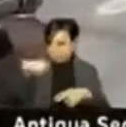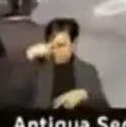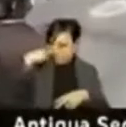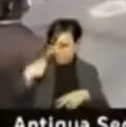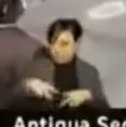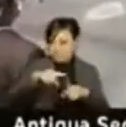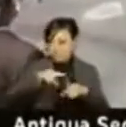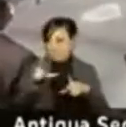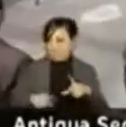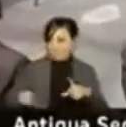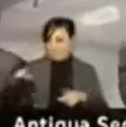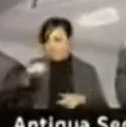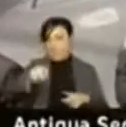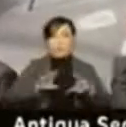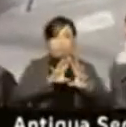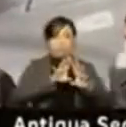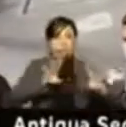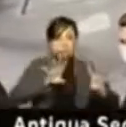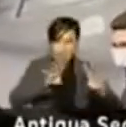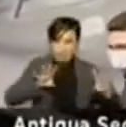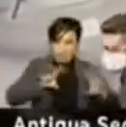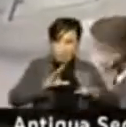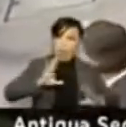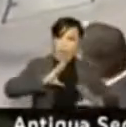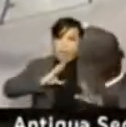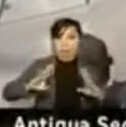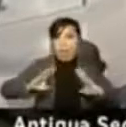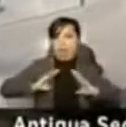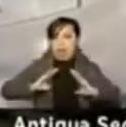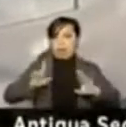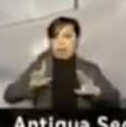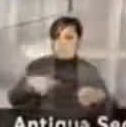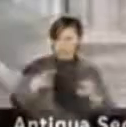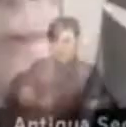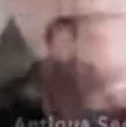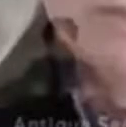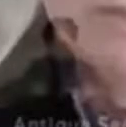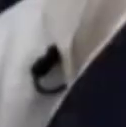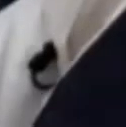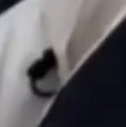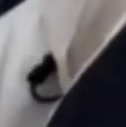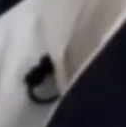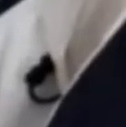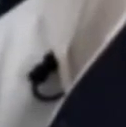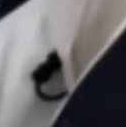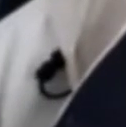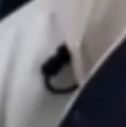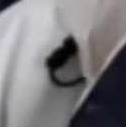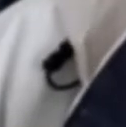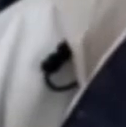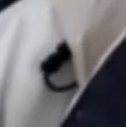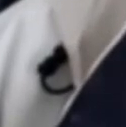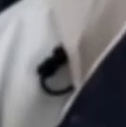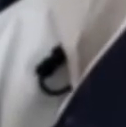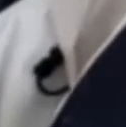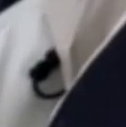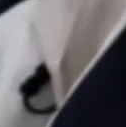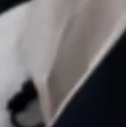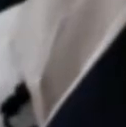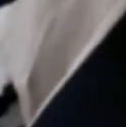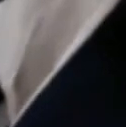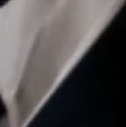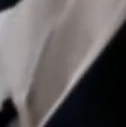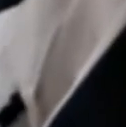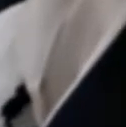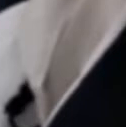afiliación, pues se quieran afiliar millones de mexicanos, ¿no? Y aquí el problema, por supuesto, para el Instituto de Formación Política